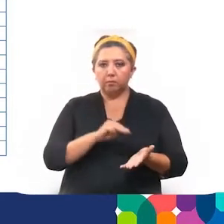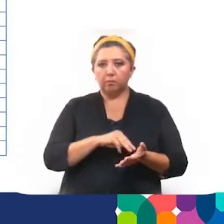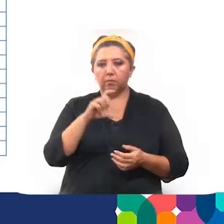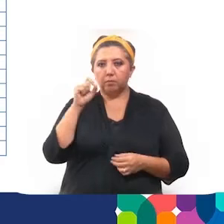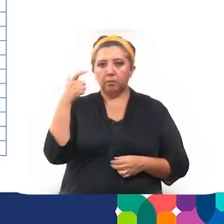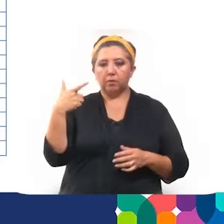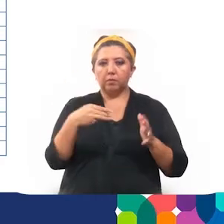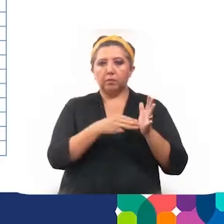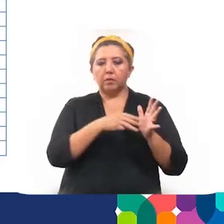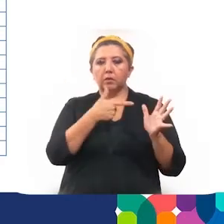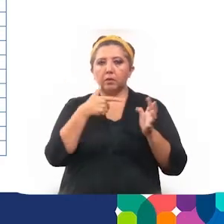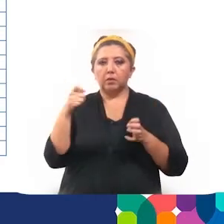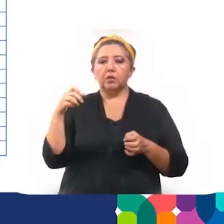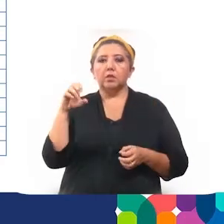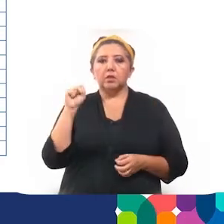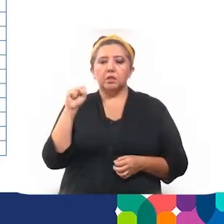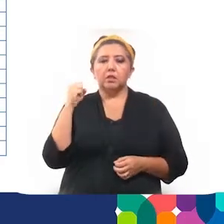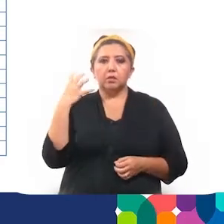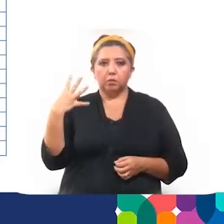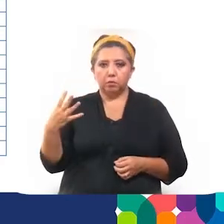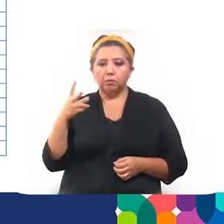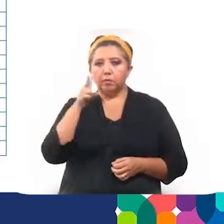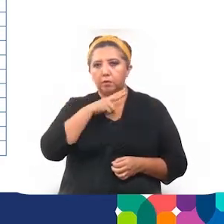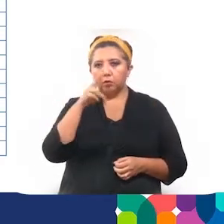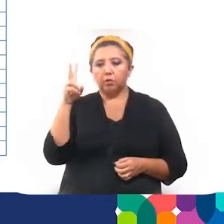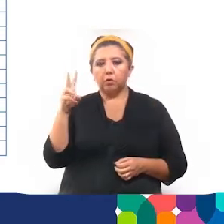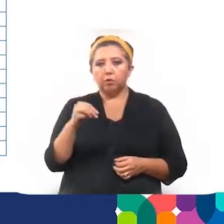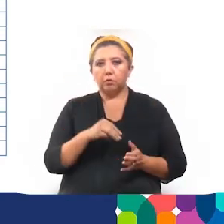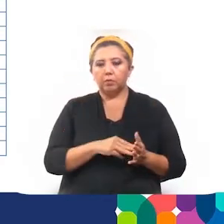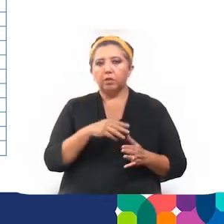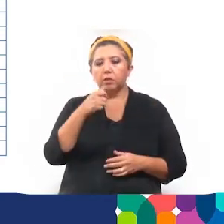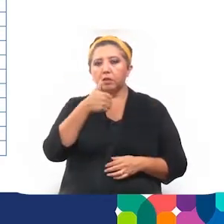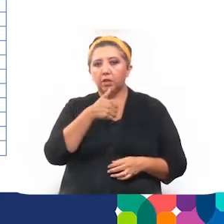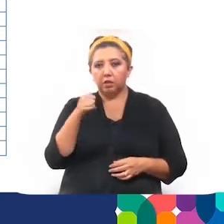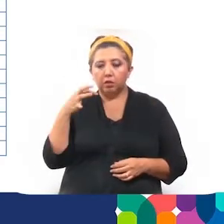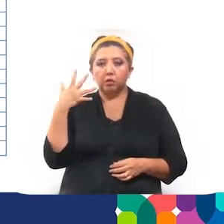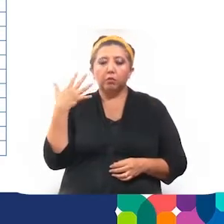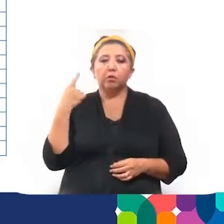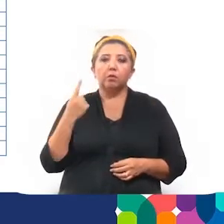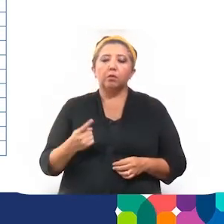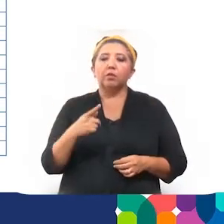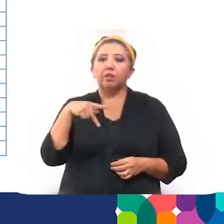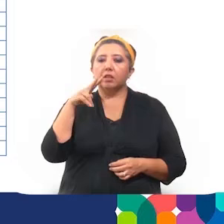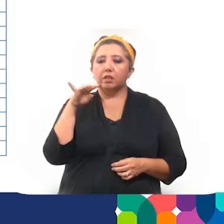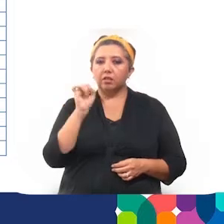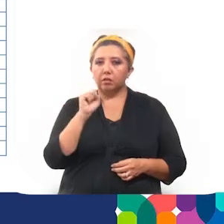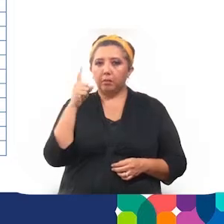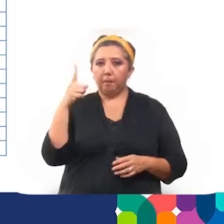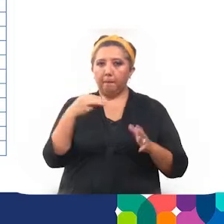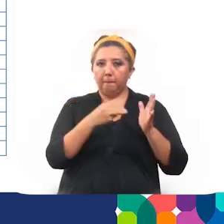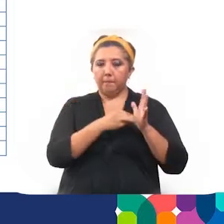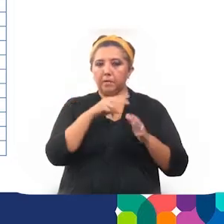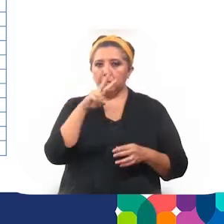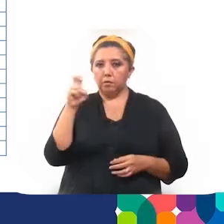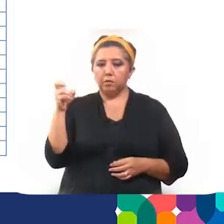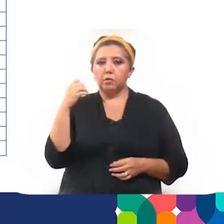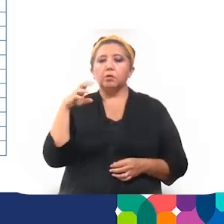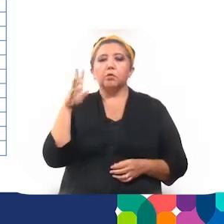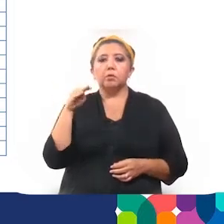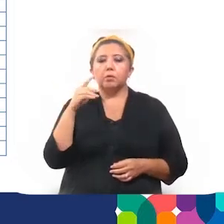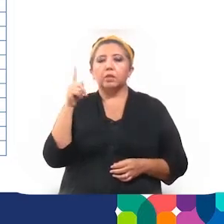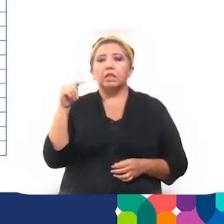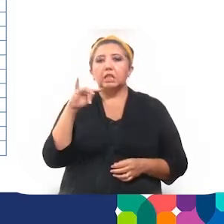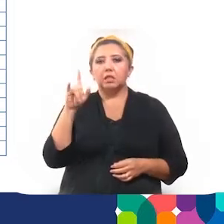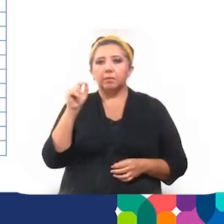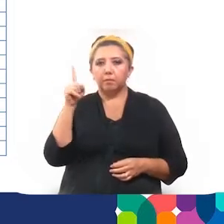con 27.764, Valladolid con 2.651, Canacín con 1.290,